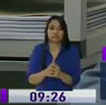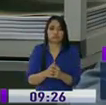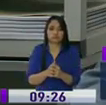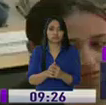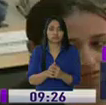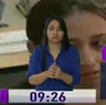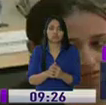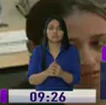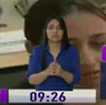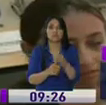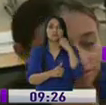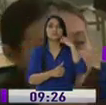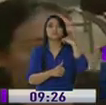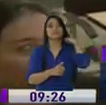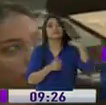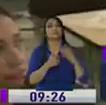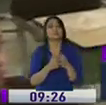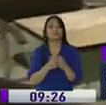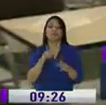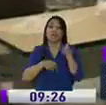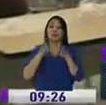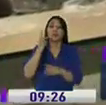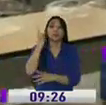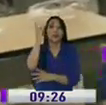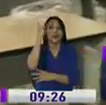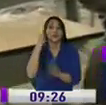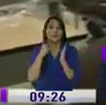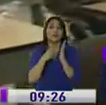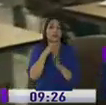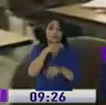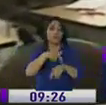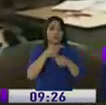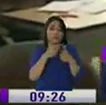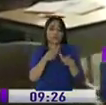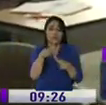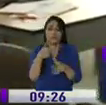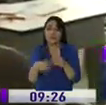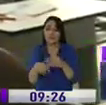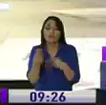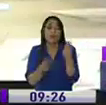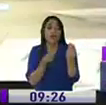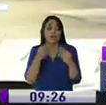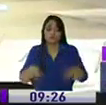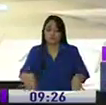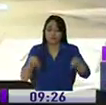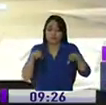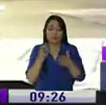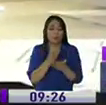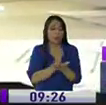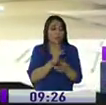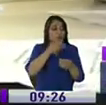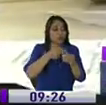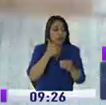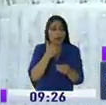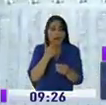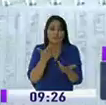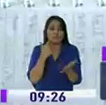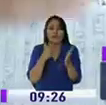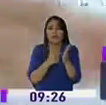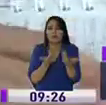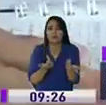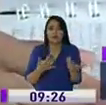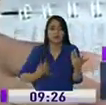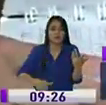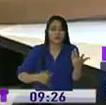hábitos. Da alternativas a aquellos padres que aseguran no contar con recursos económicos para poner a sus hijos en cursos, por